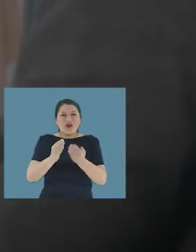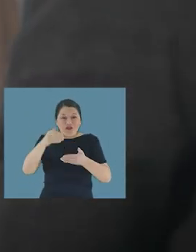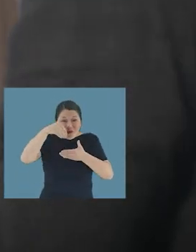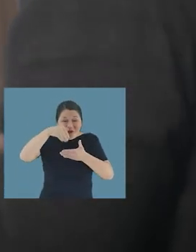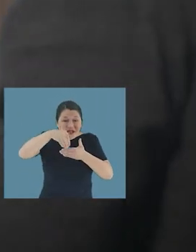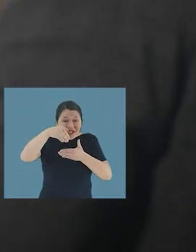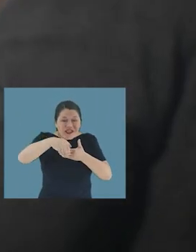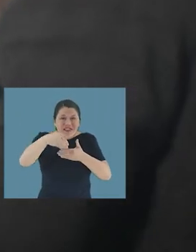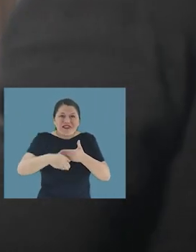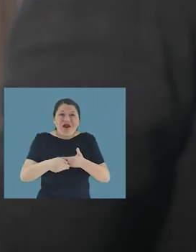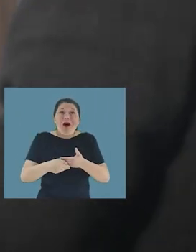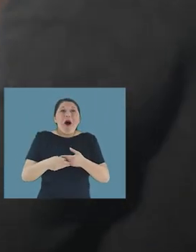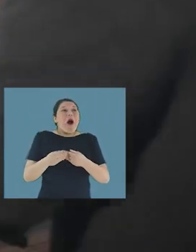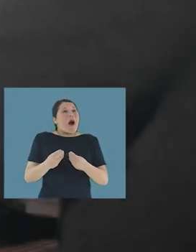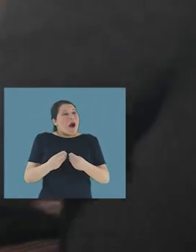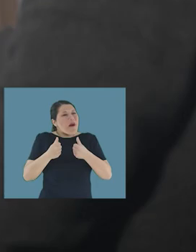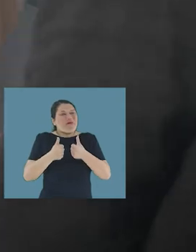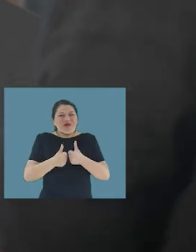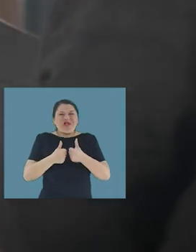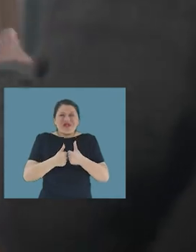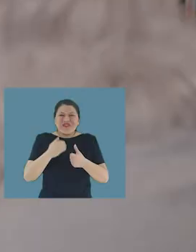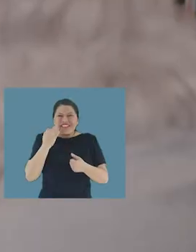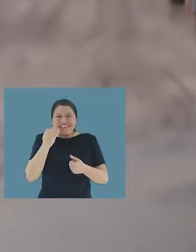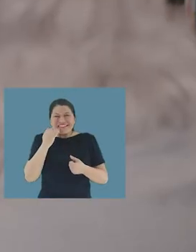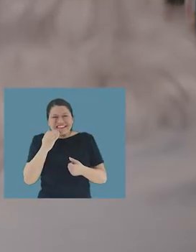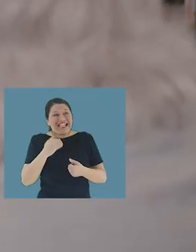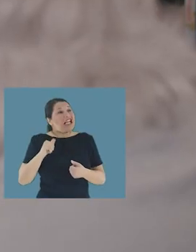Sí, bueno. Uy, qué lindo, lo tiene todo marcado.